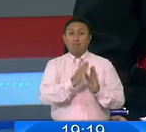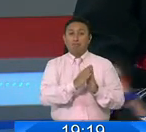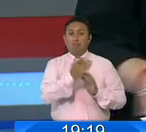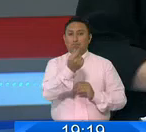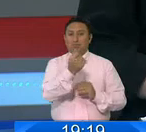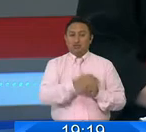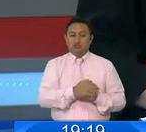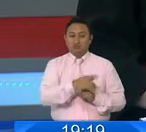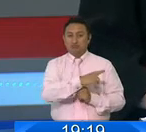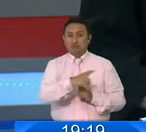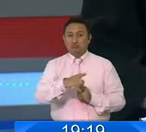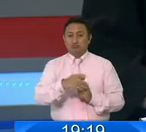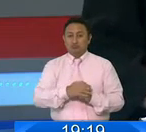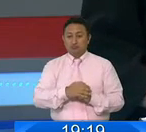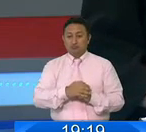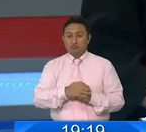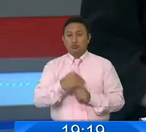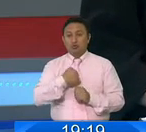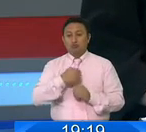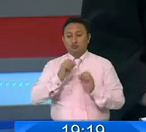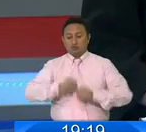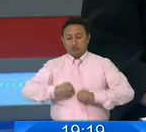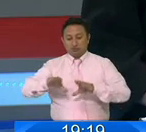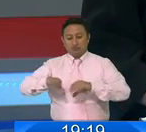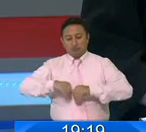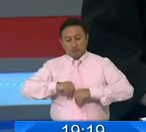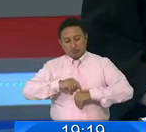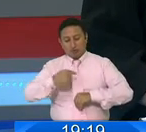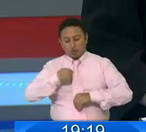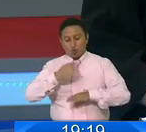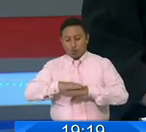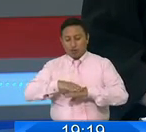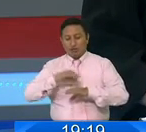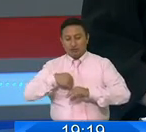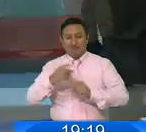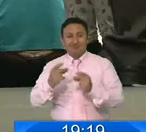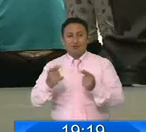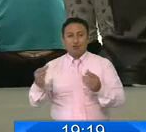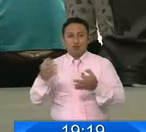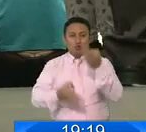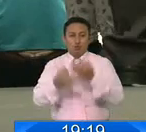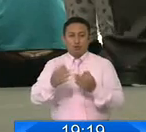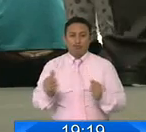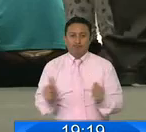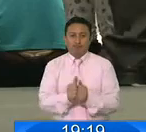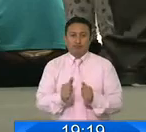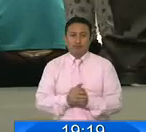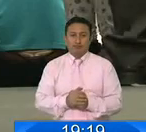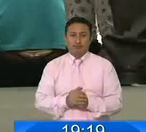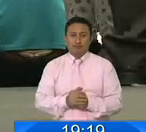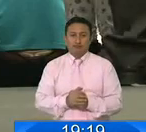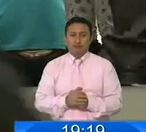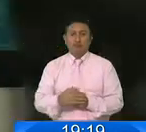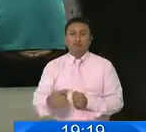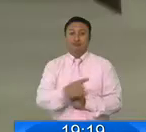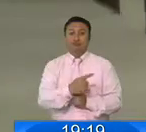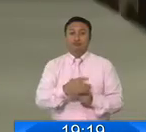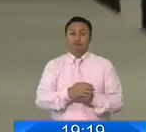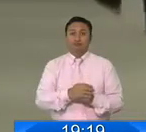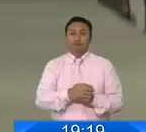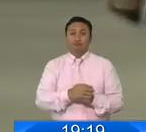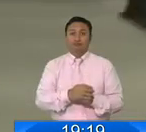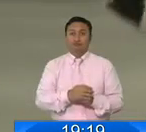la detenida aceptó el delito y se acogió al procedimiento abreviado como que se cansaron de sus ofrecimientos su